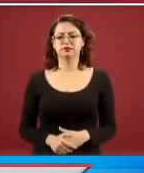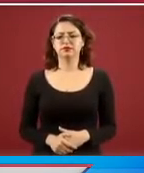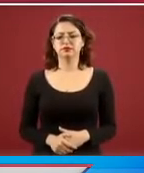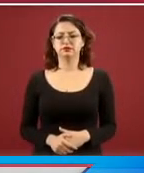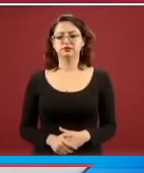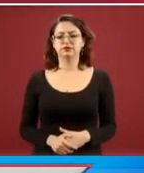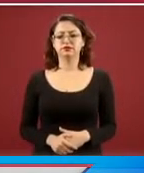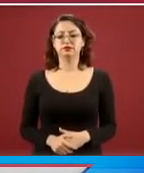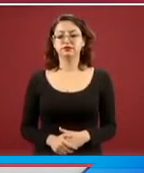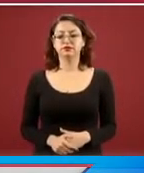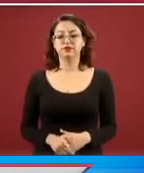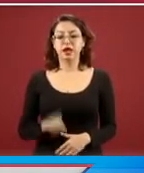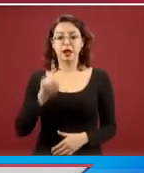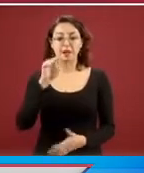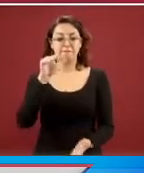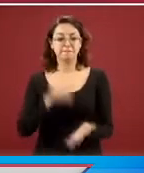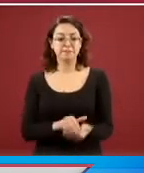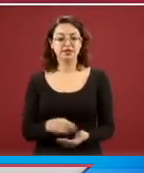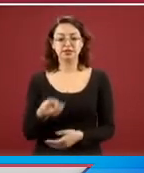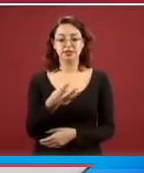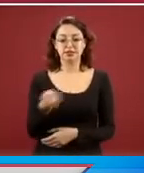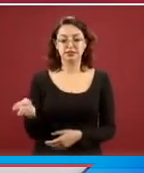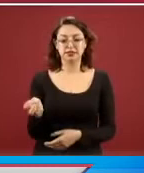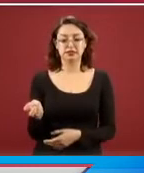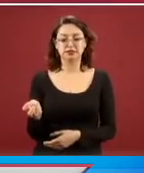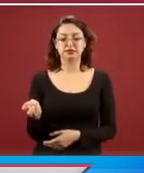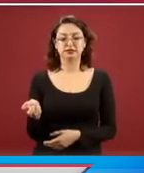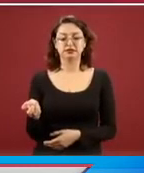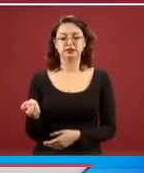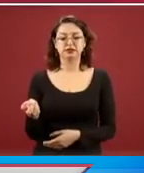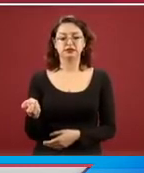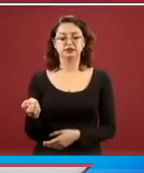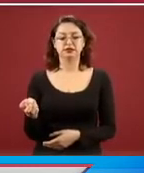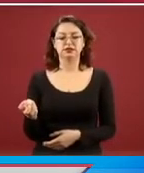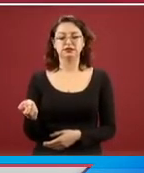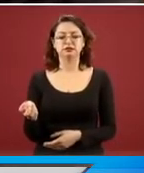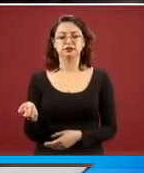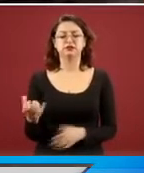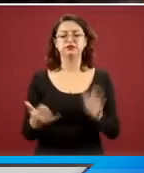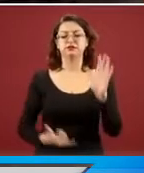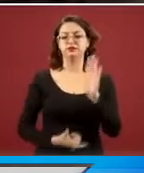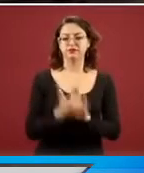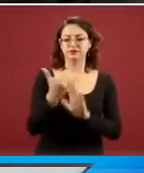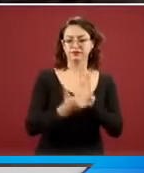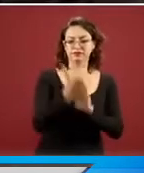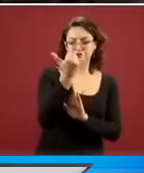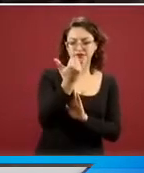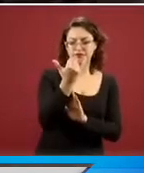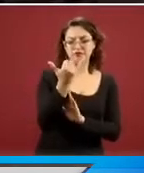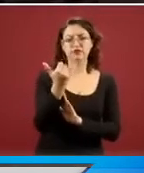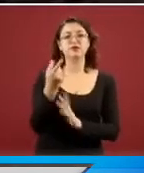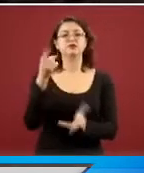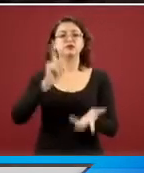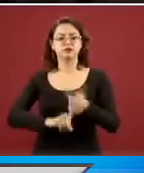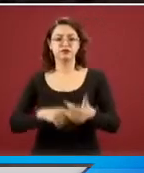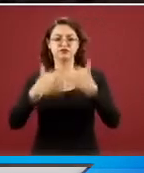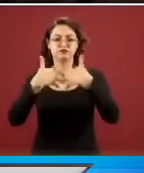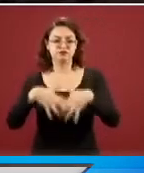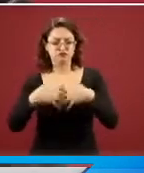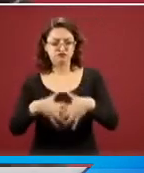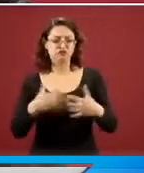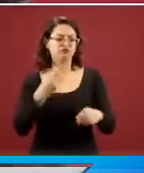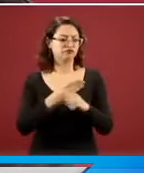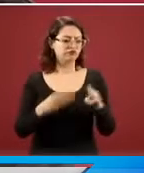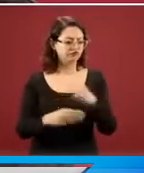hasta 2024, el presidente exige elecciones en el sindicato y pidió a la Secretaría del Trabajo y Previsión Social a que ofrezca